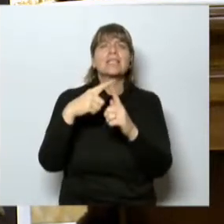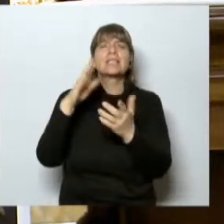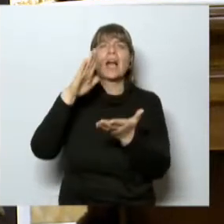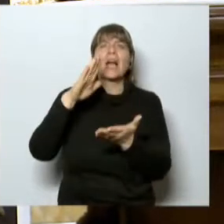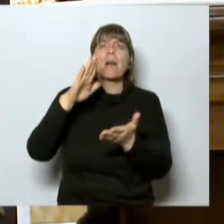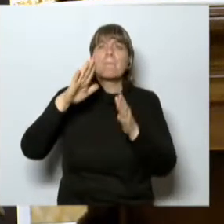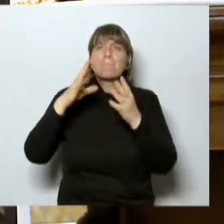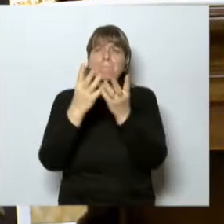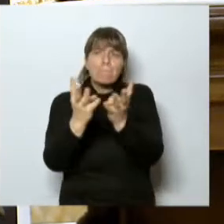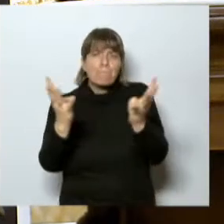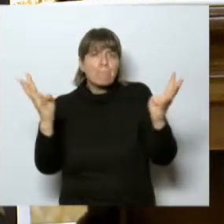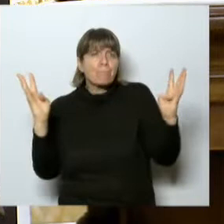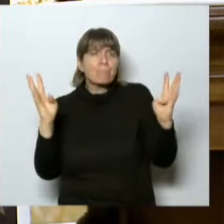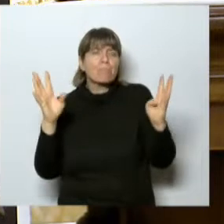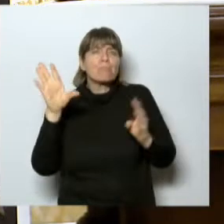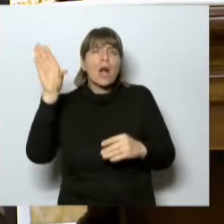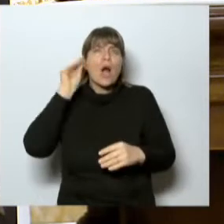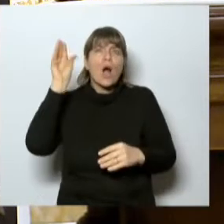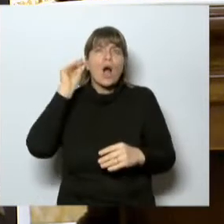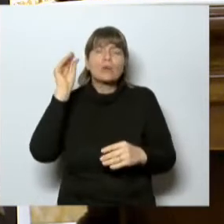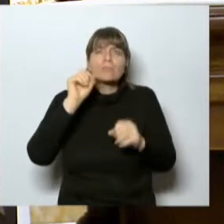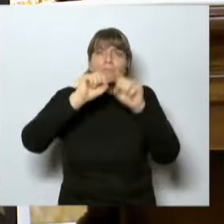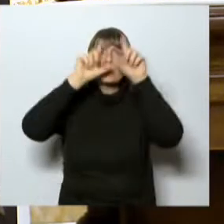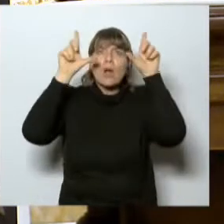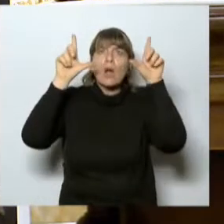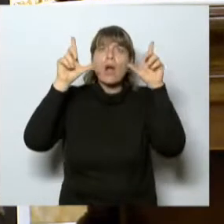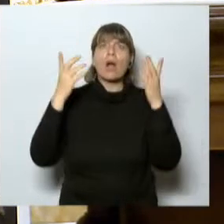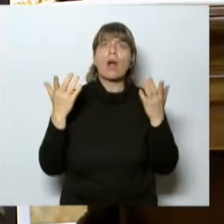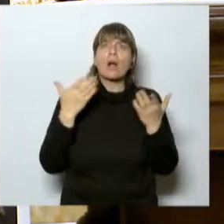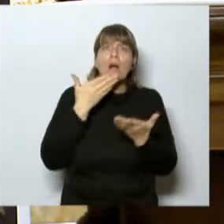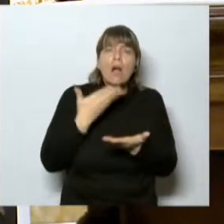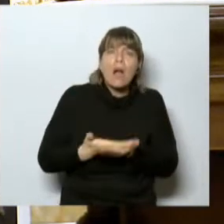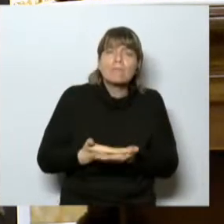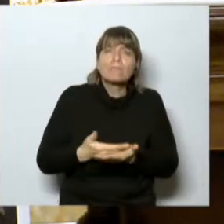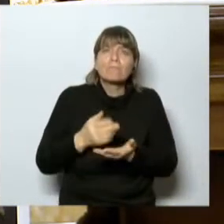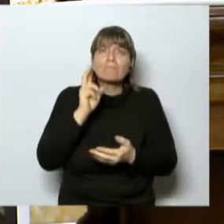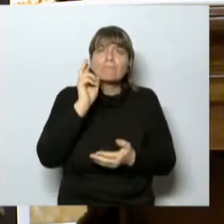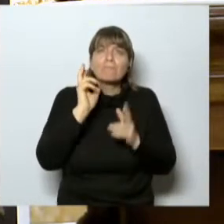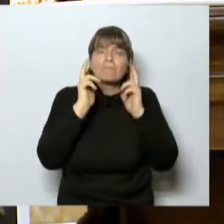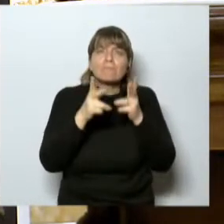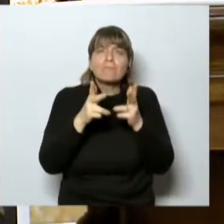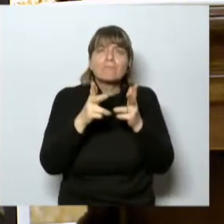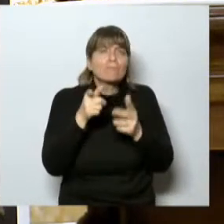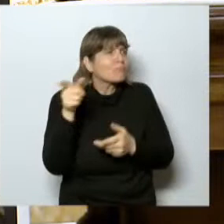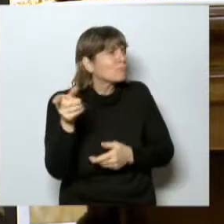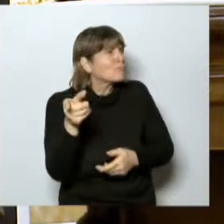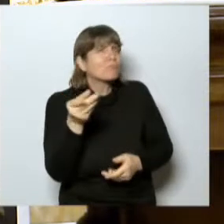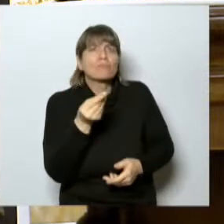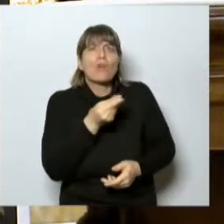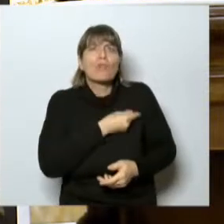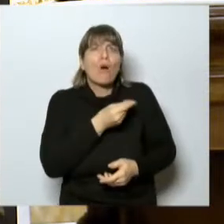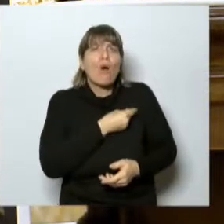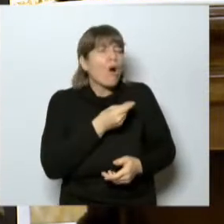la multitud que lo escuchaba estaba asombrada y decía: ¿De dónde